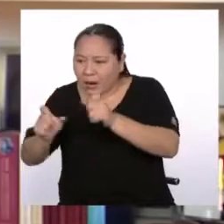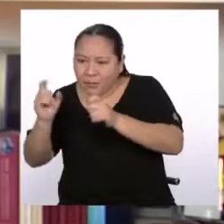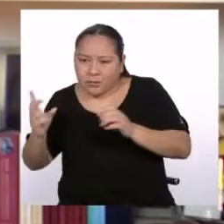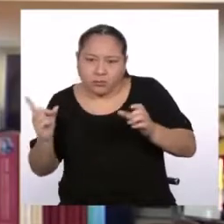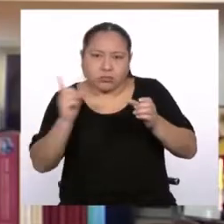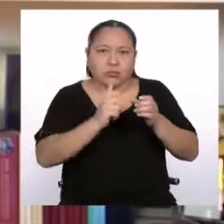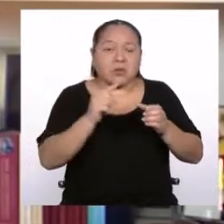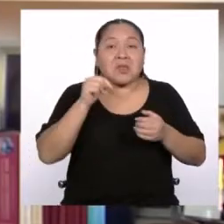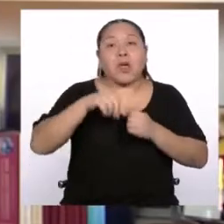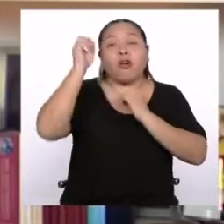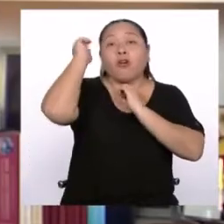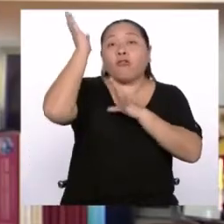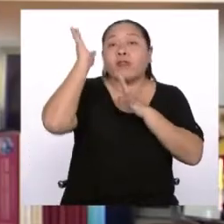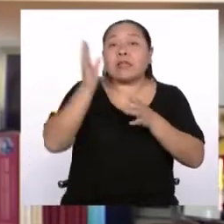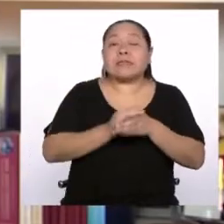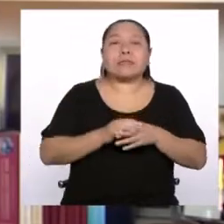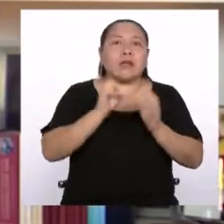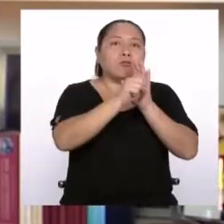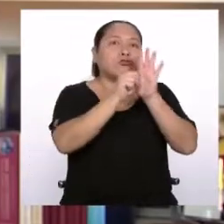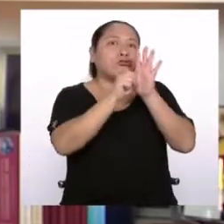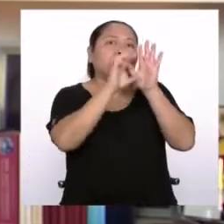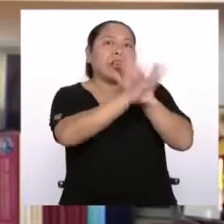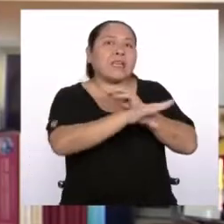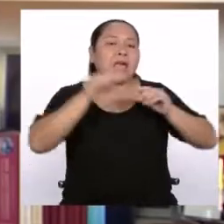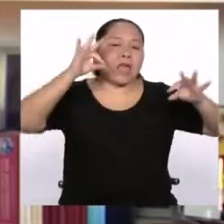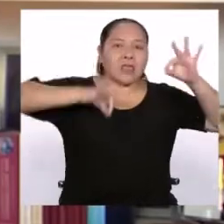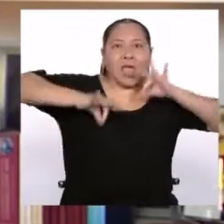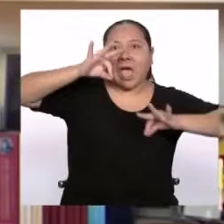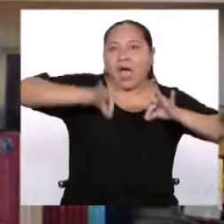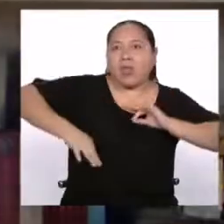conferencias, cine, teatro, danza,